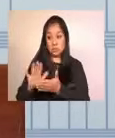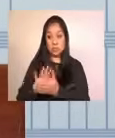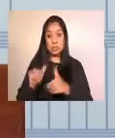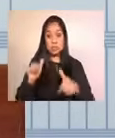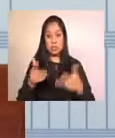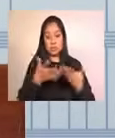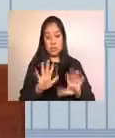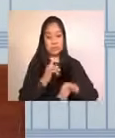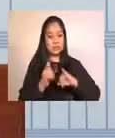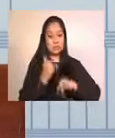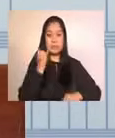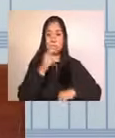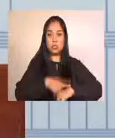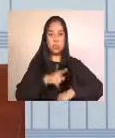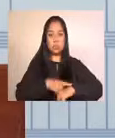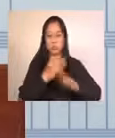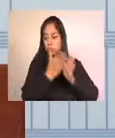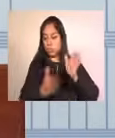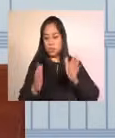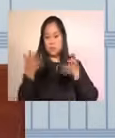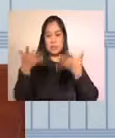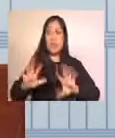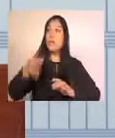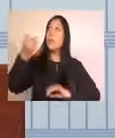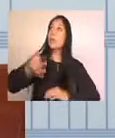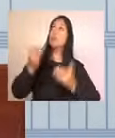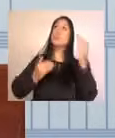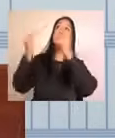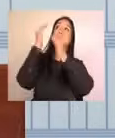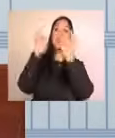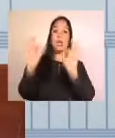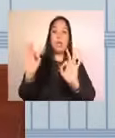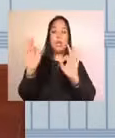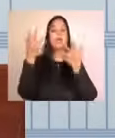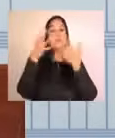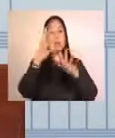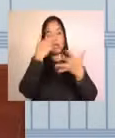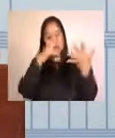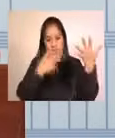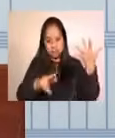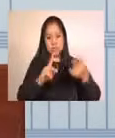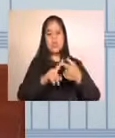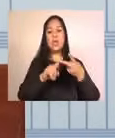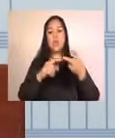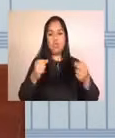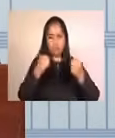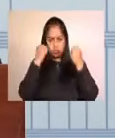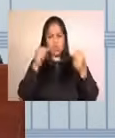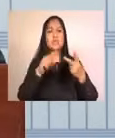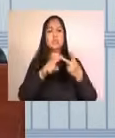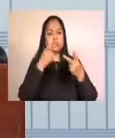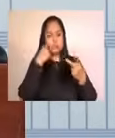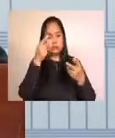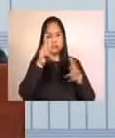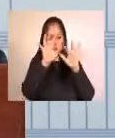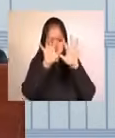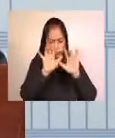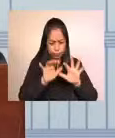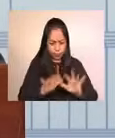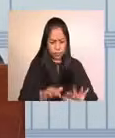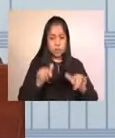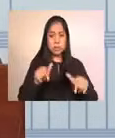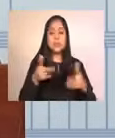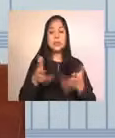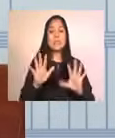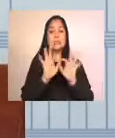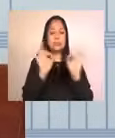se formaliza ya la ejecución de la obra, han sido revisados, han sido fortalecidos, estaban redactados de tal manera que dejaban